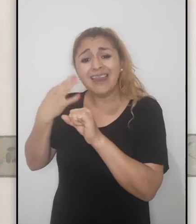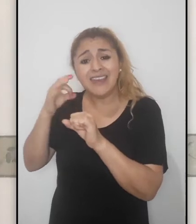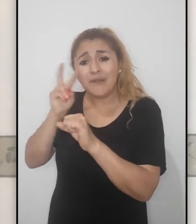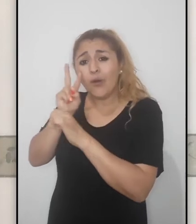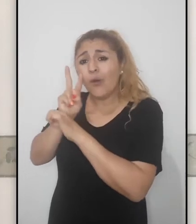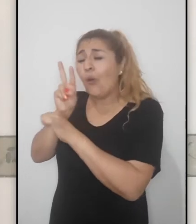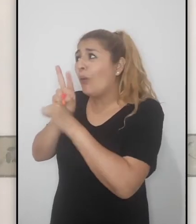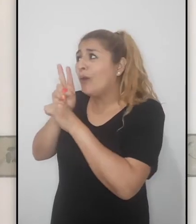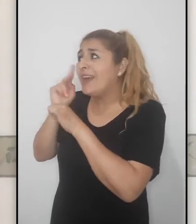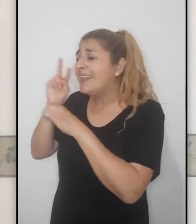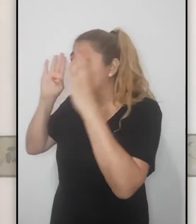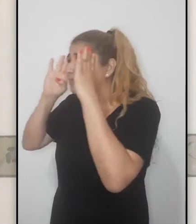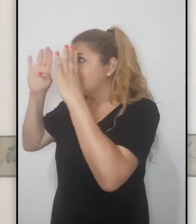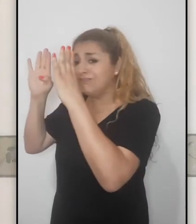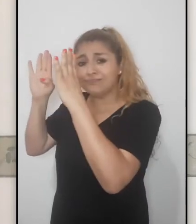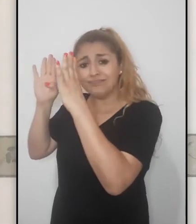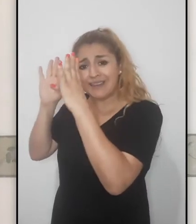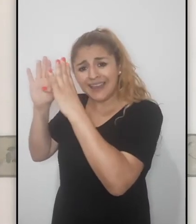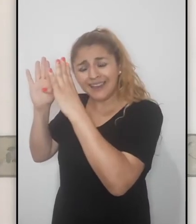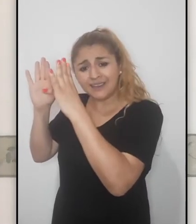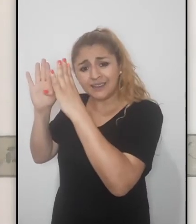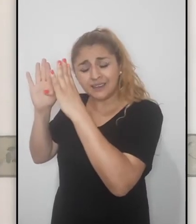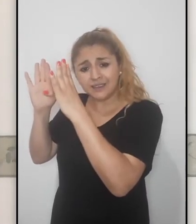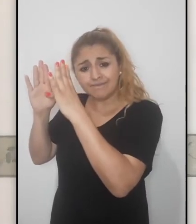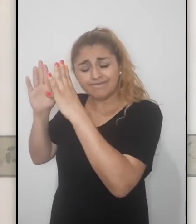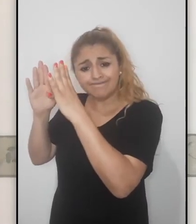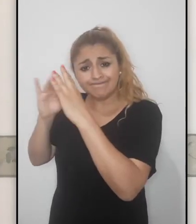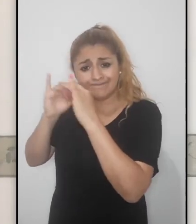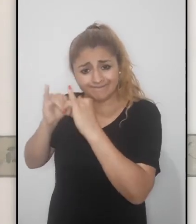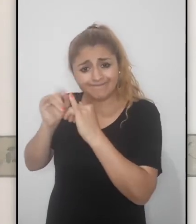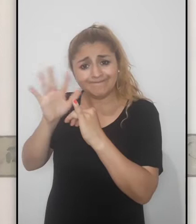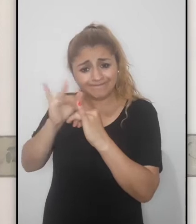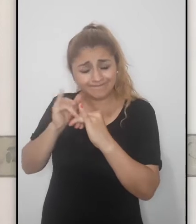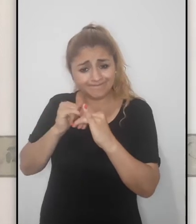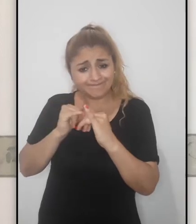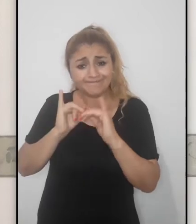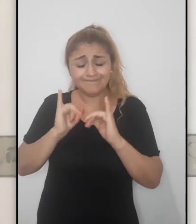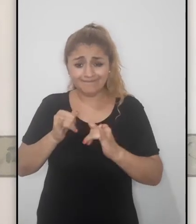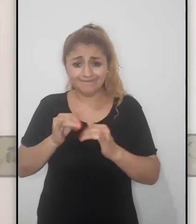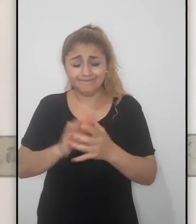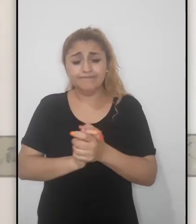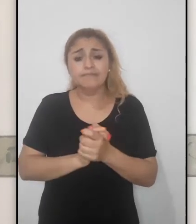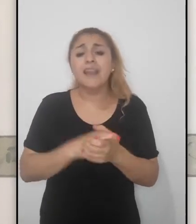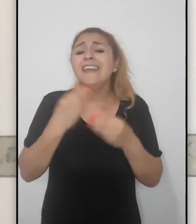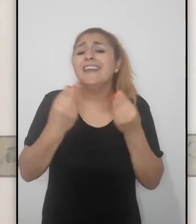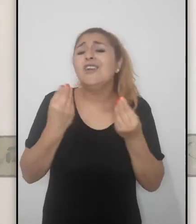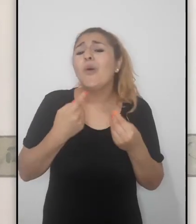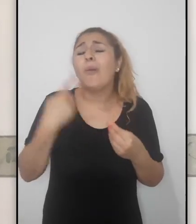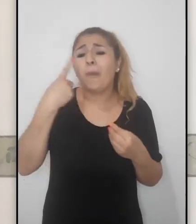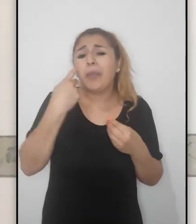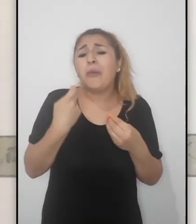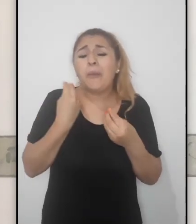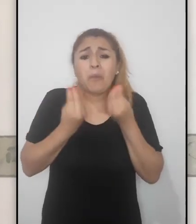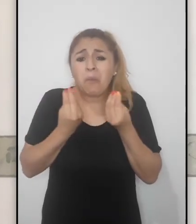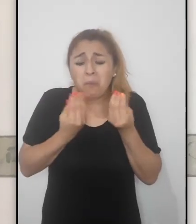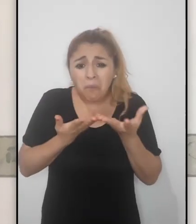y trabajar para que para que con el tiempo podamos ser expertos en la palabra